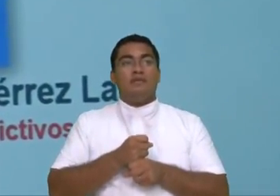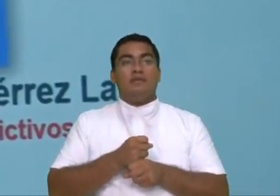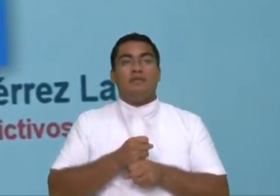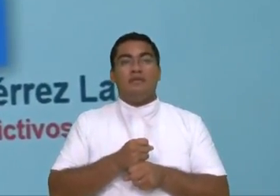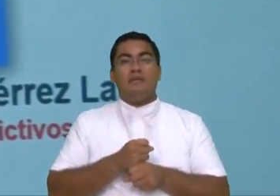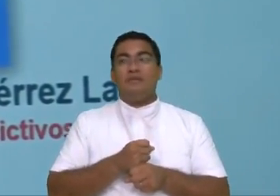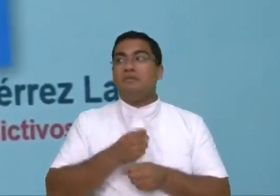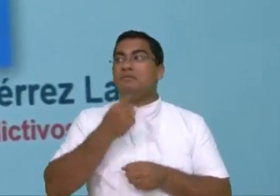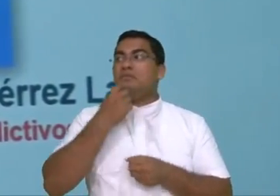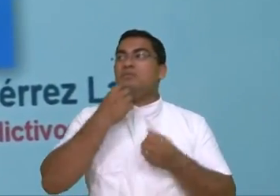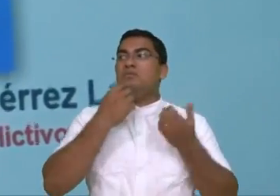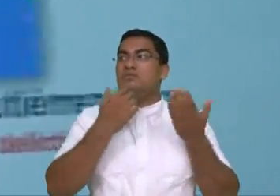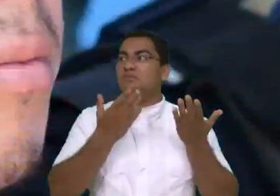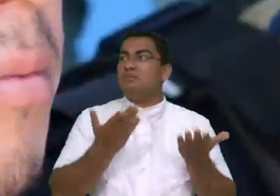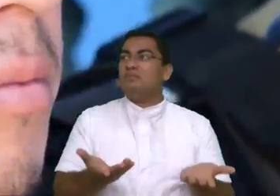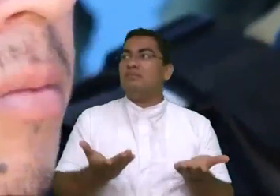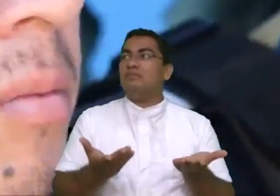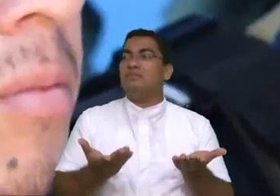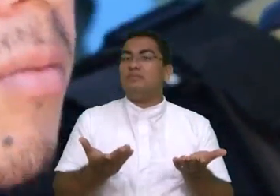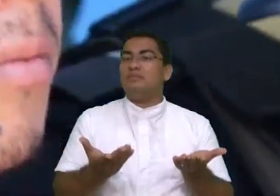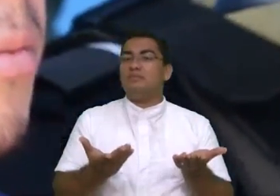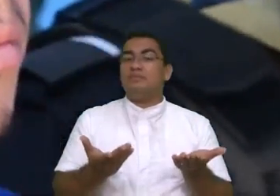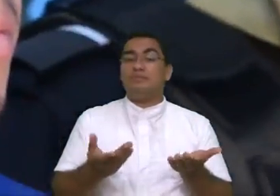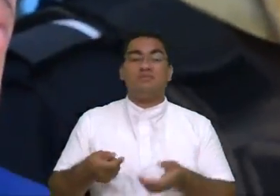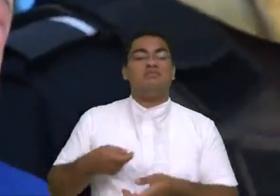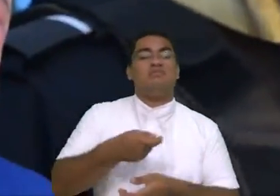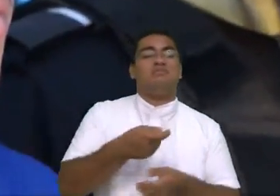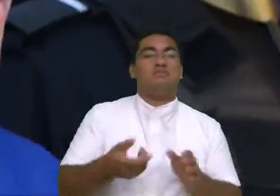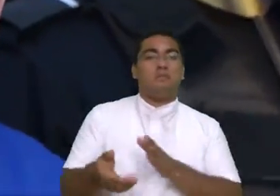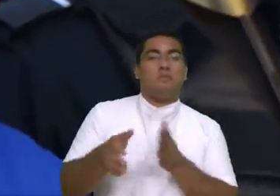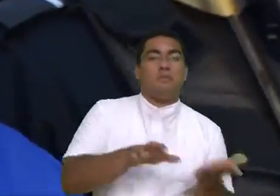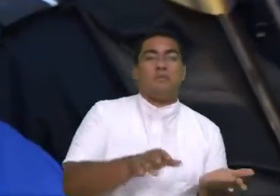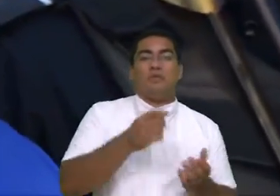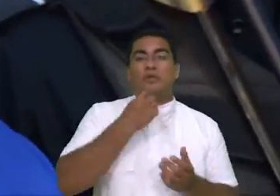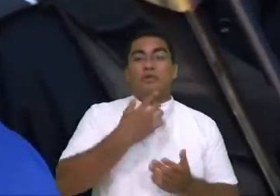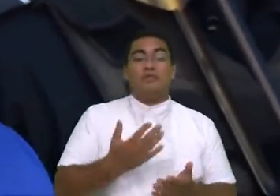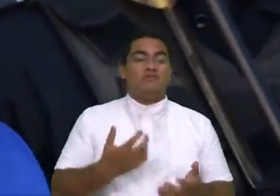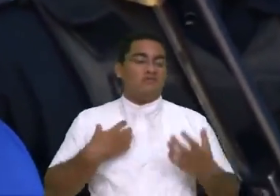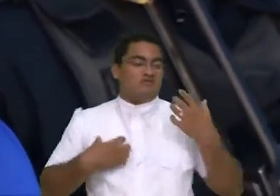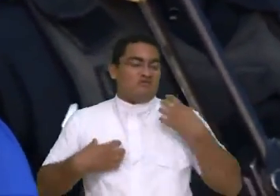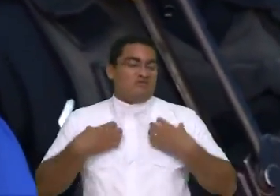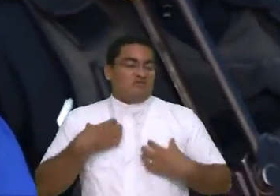El motivo del asesinato: rencillas.